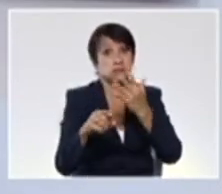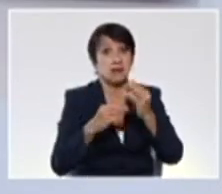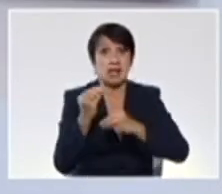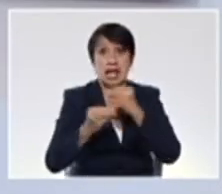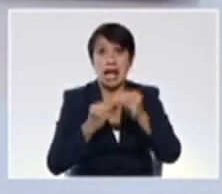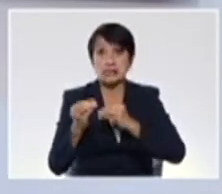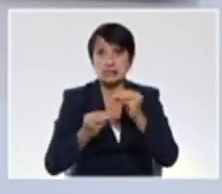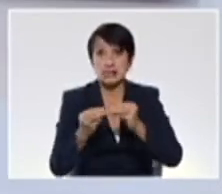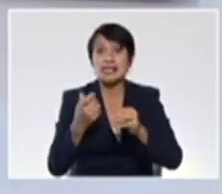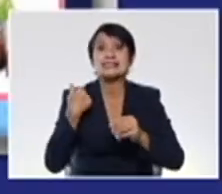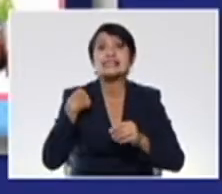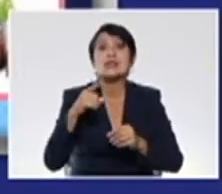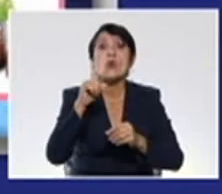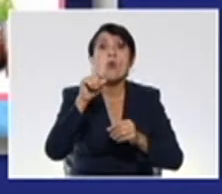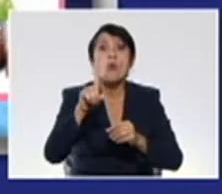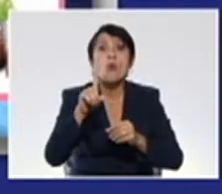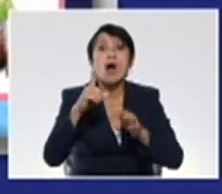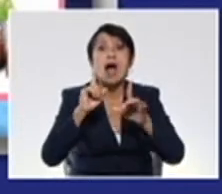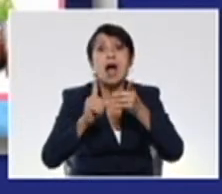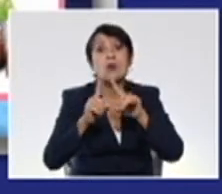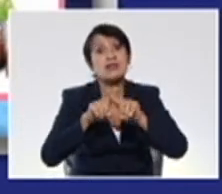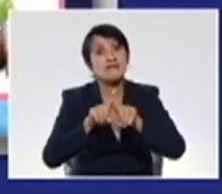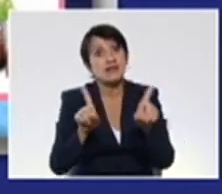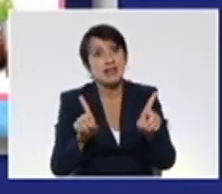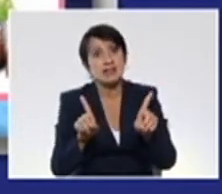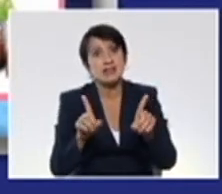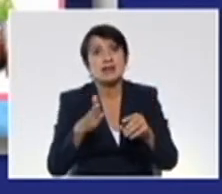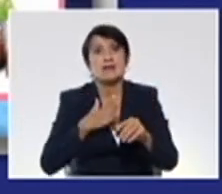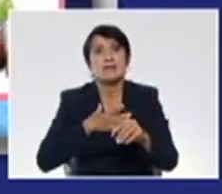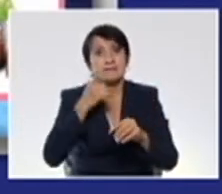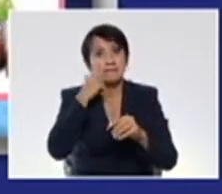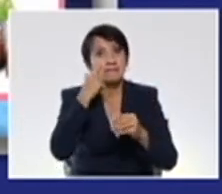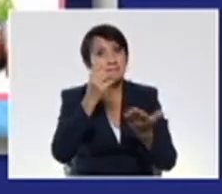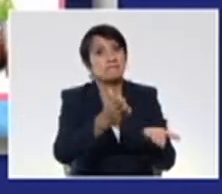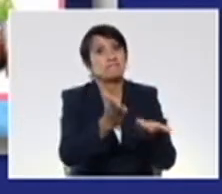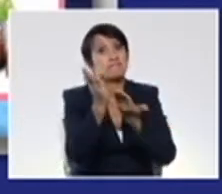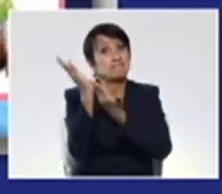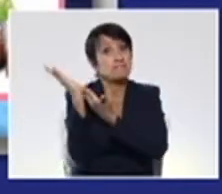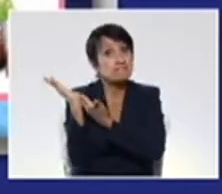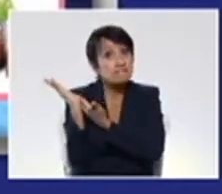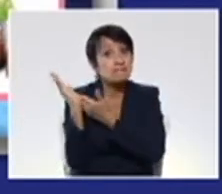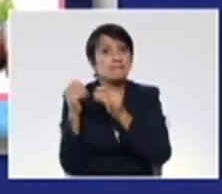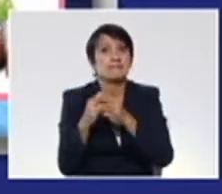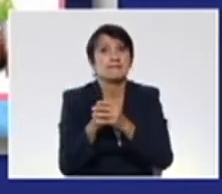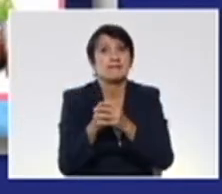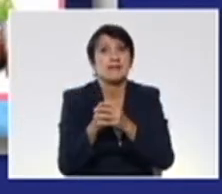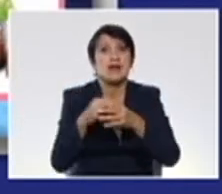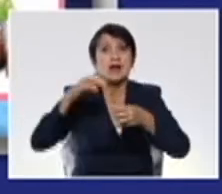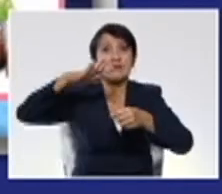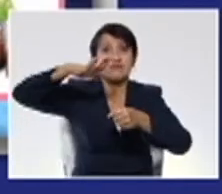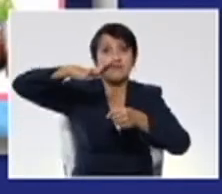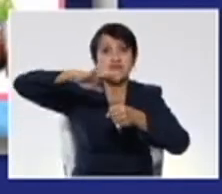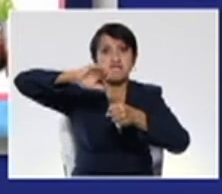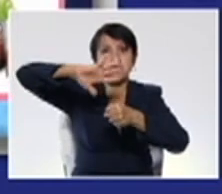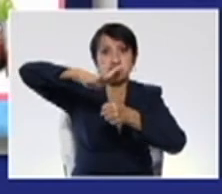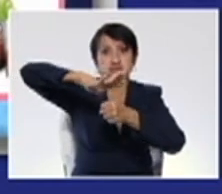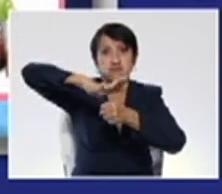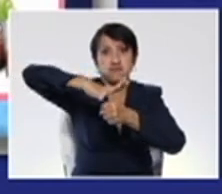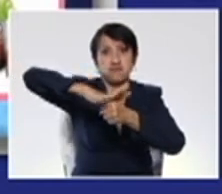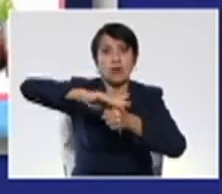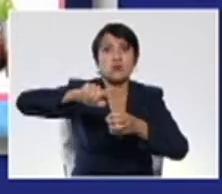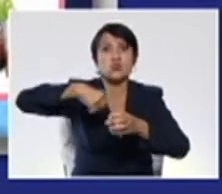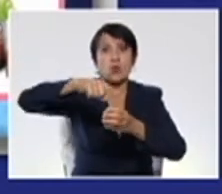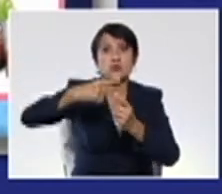hacer, tengo un electrodoméstico distinto. En este caso pueden ver una imagen donde van a ver un mixer, van a verlo de izquierda a derecha en